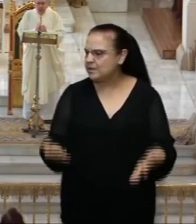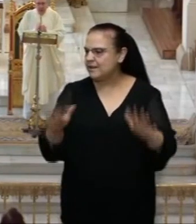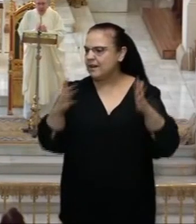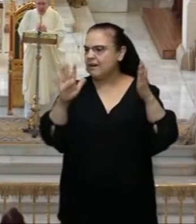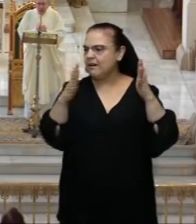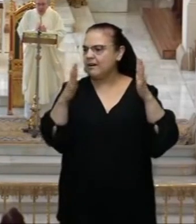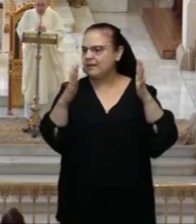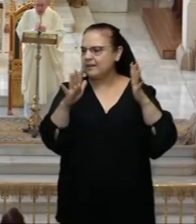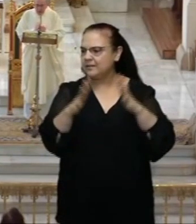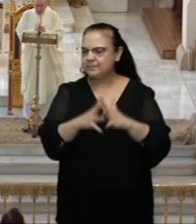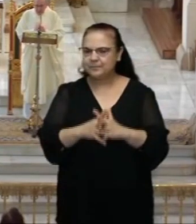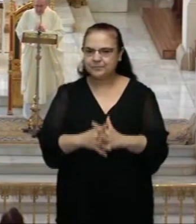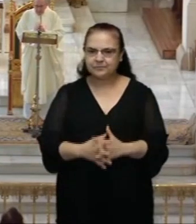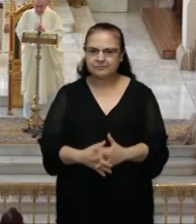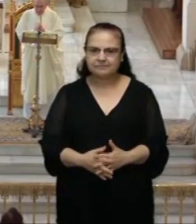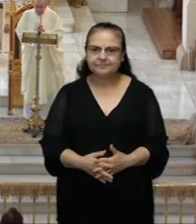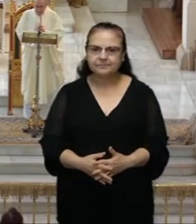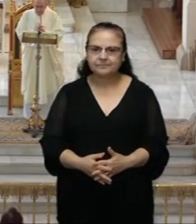aleluya.